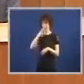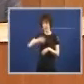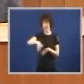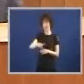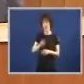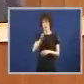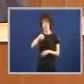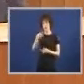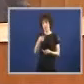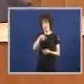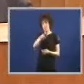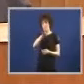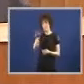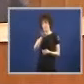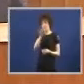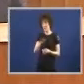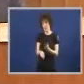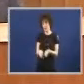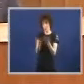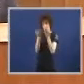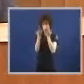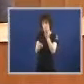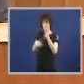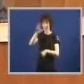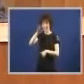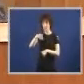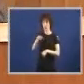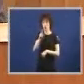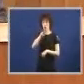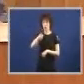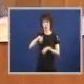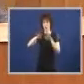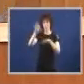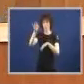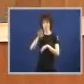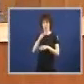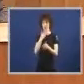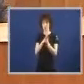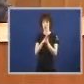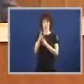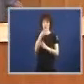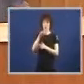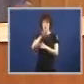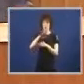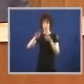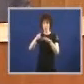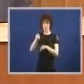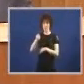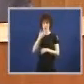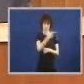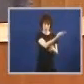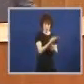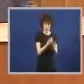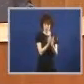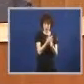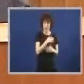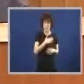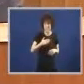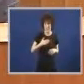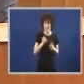nominal, resulta que solamente o incrementan o 2,9%. Isto é, 259 millóns. Virá aquí a explicarlo se quere. O artigo 12 da